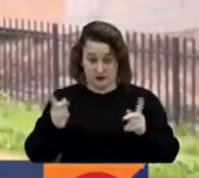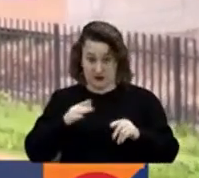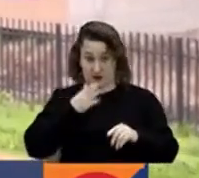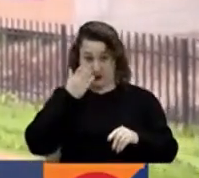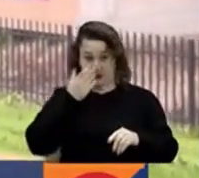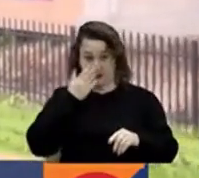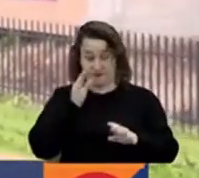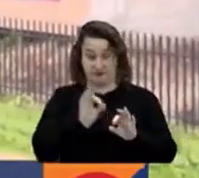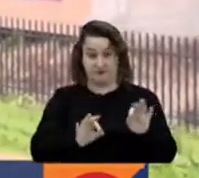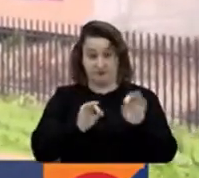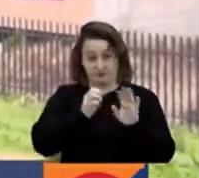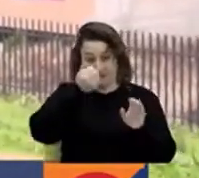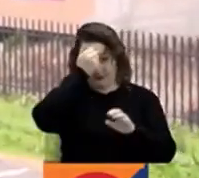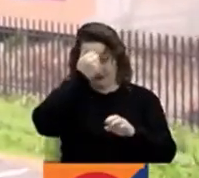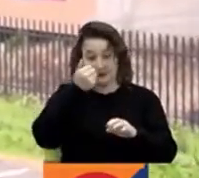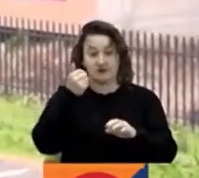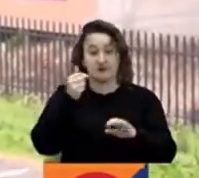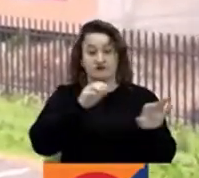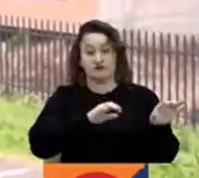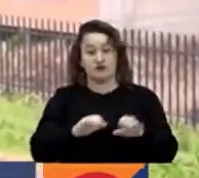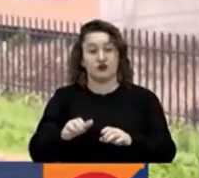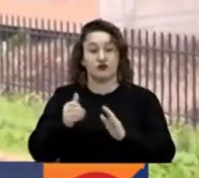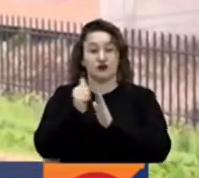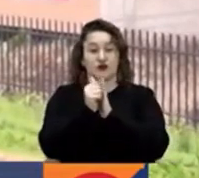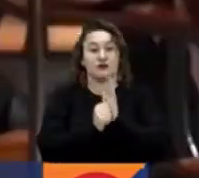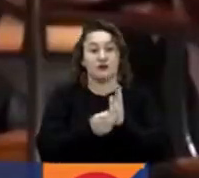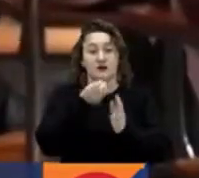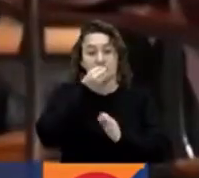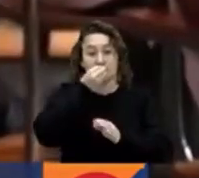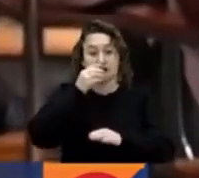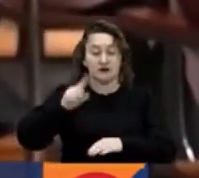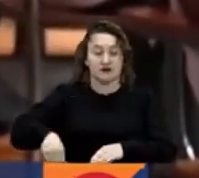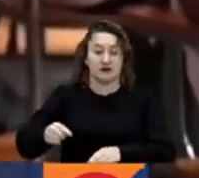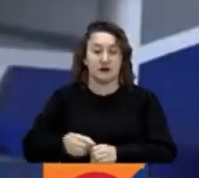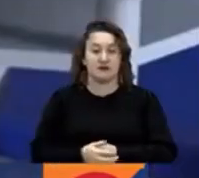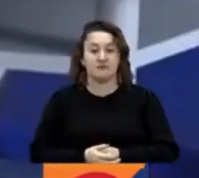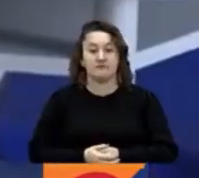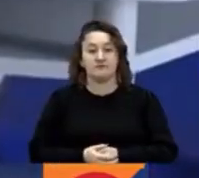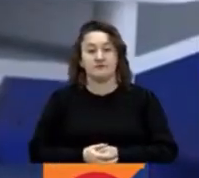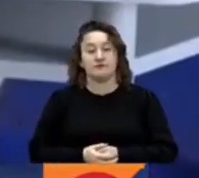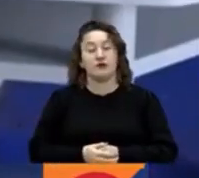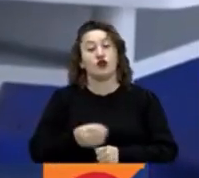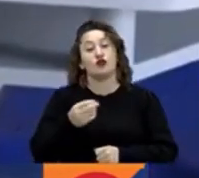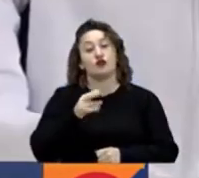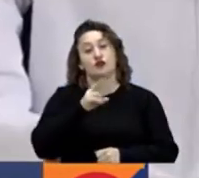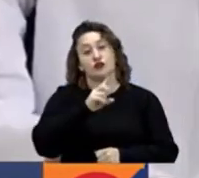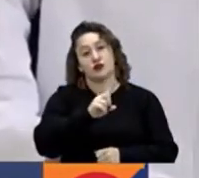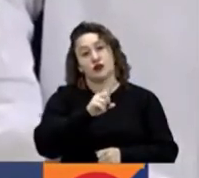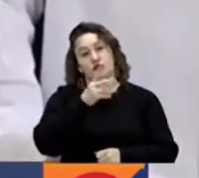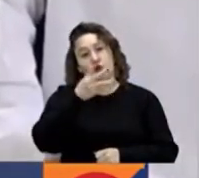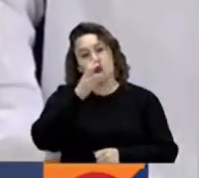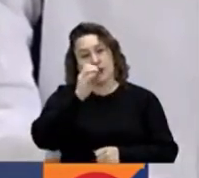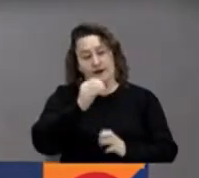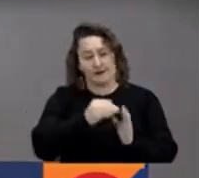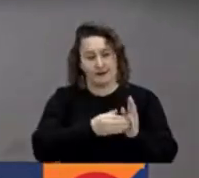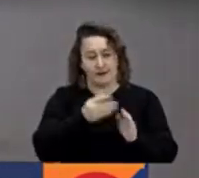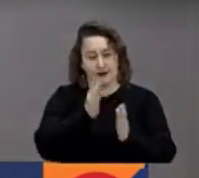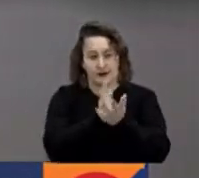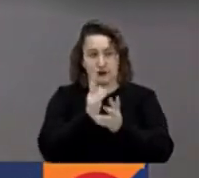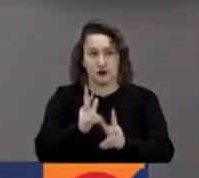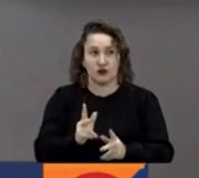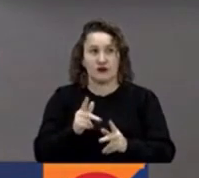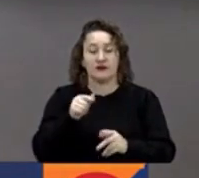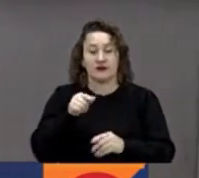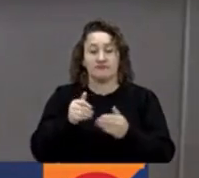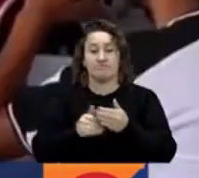es fundamental para la operatividad del programa de alimentación escolar. Se estima que sean unos 140.000 estudiantes los que deberán